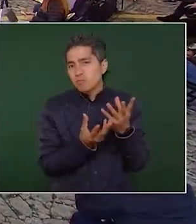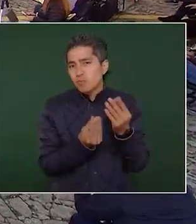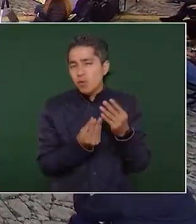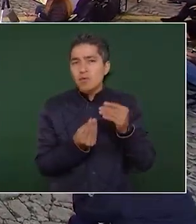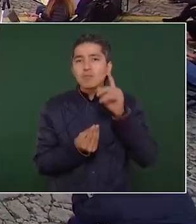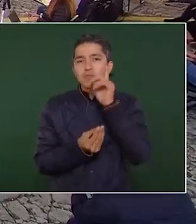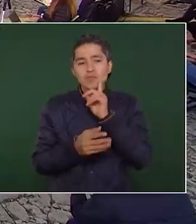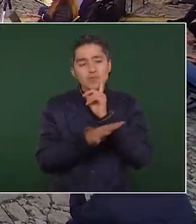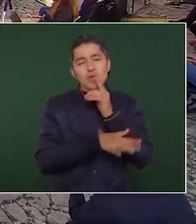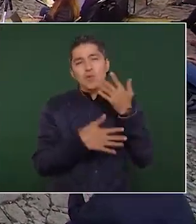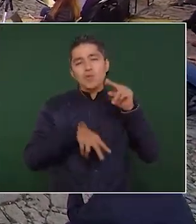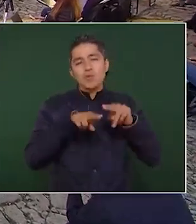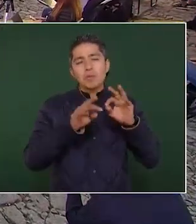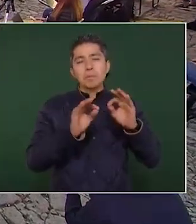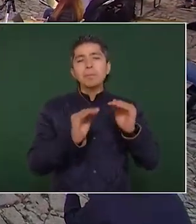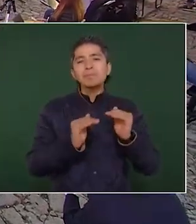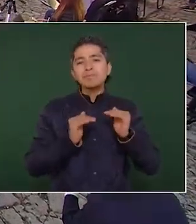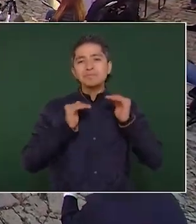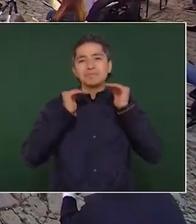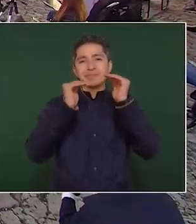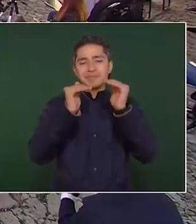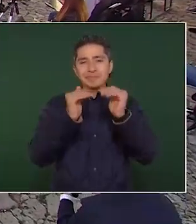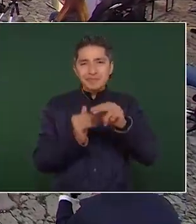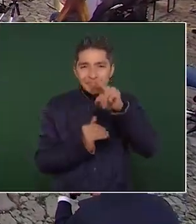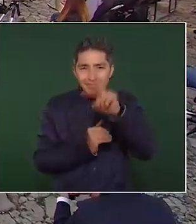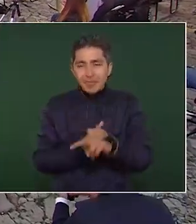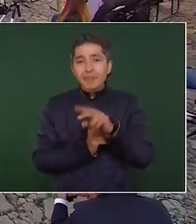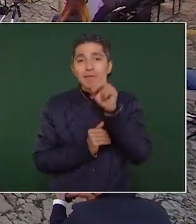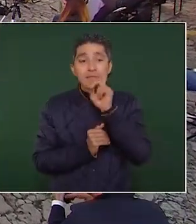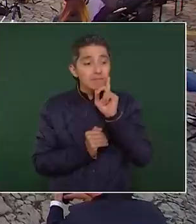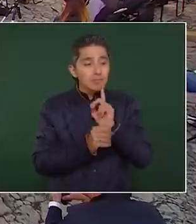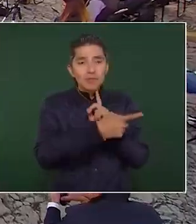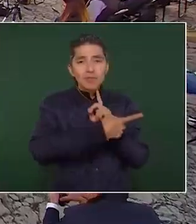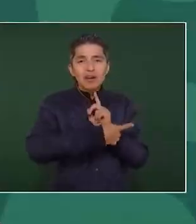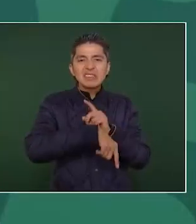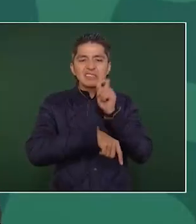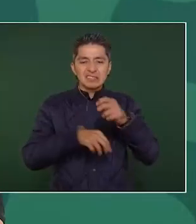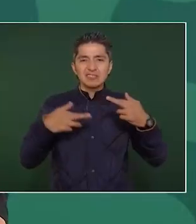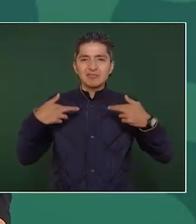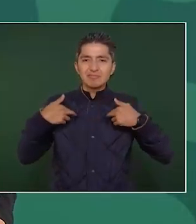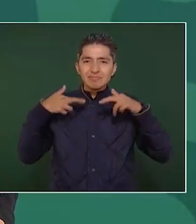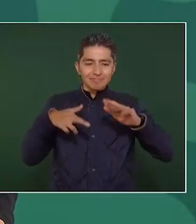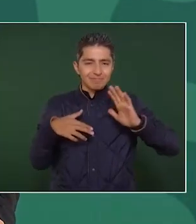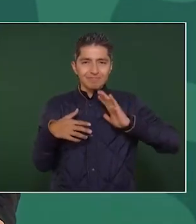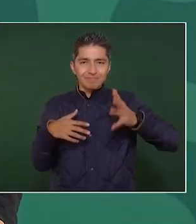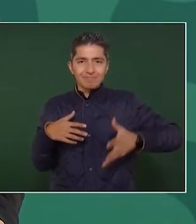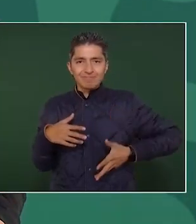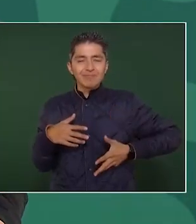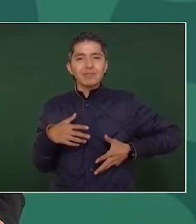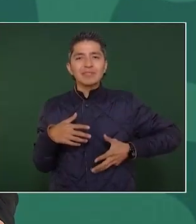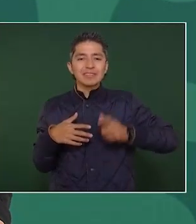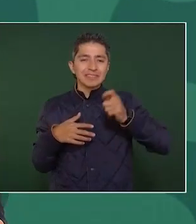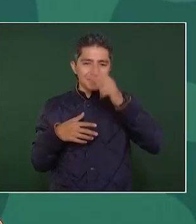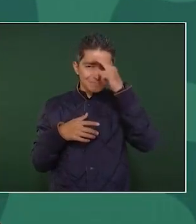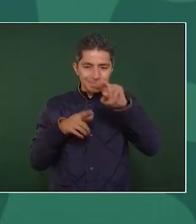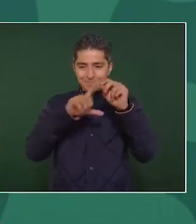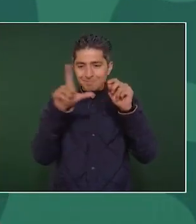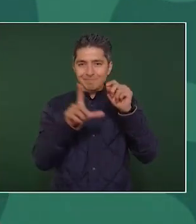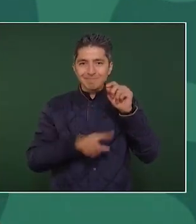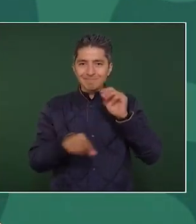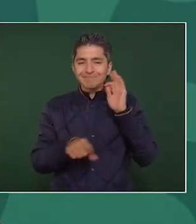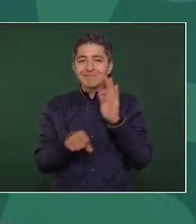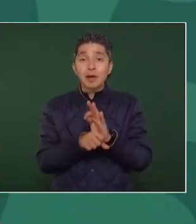de primera, mujeres de verdad que representan con orgullo a todo el pueblo de México.